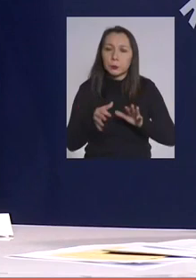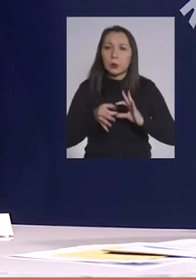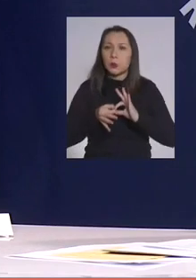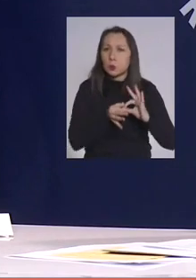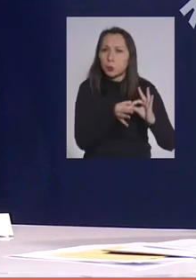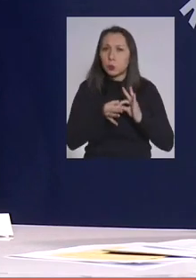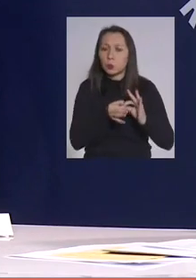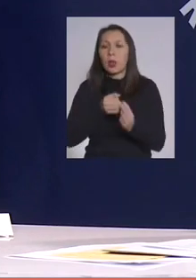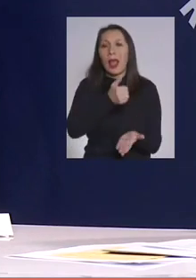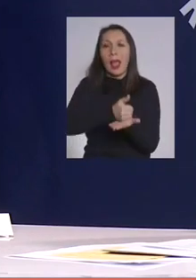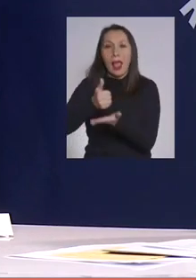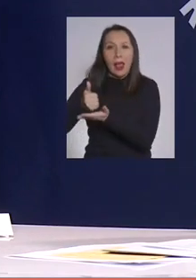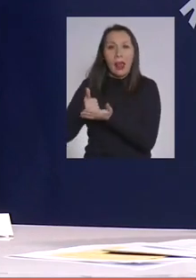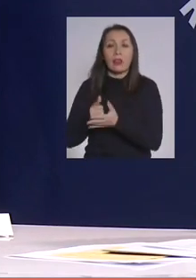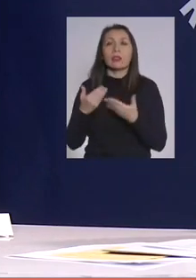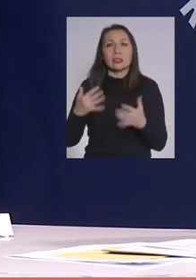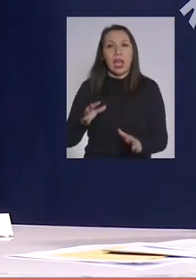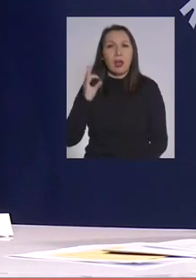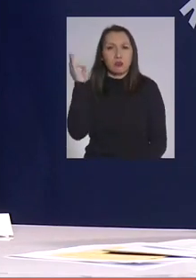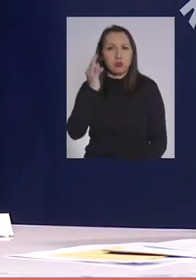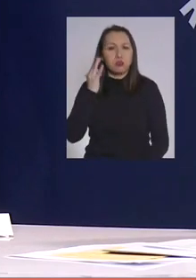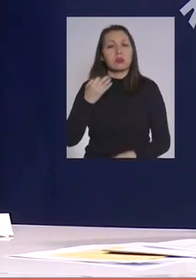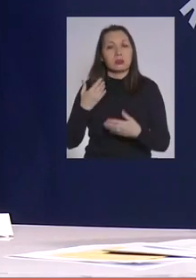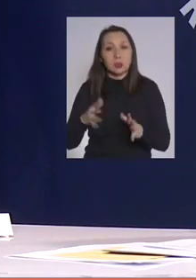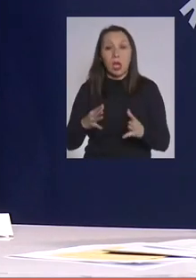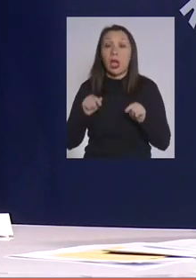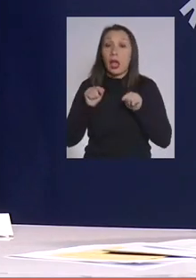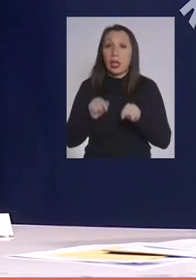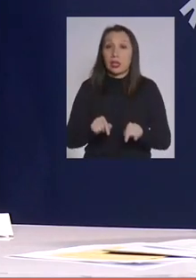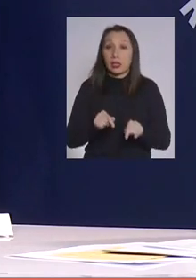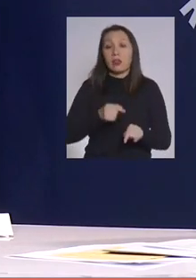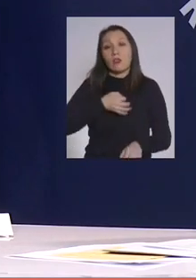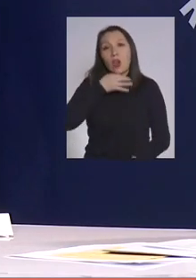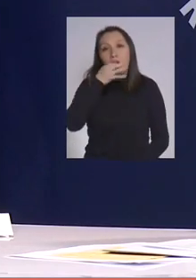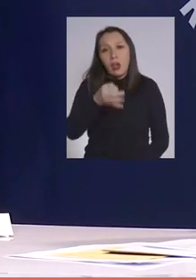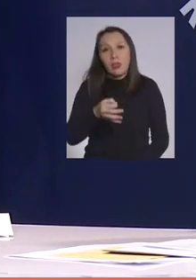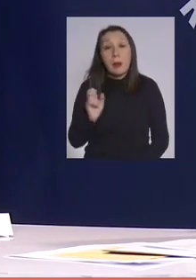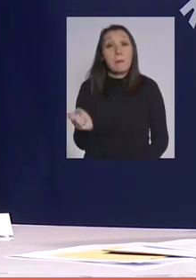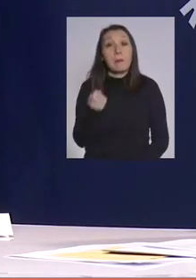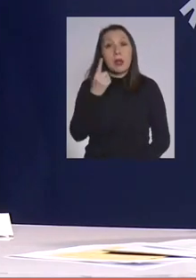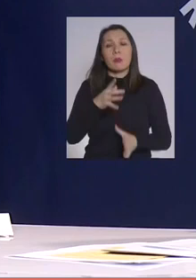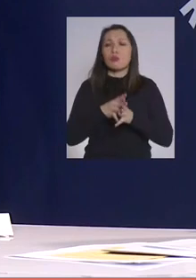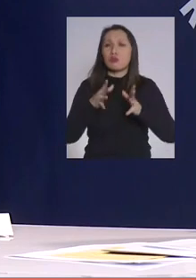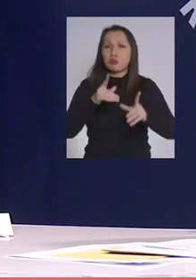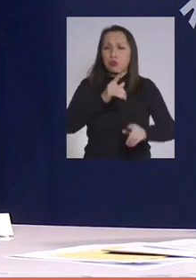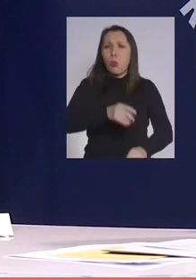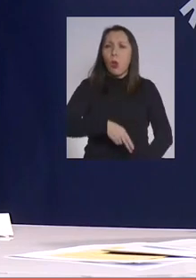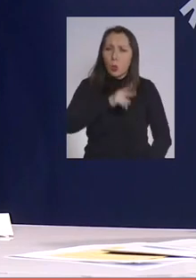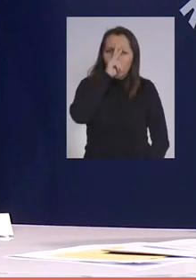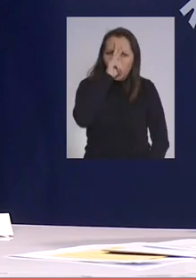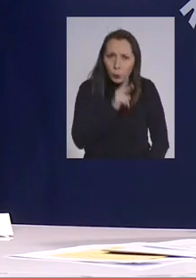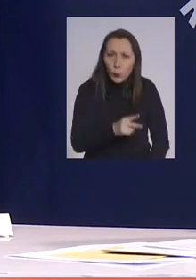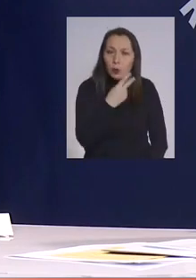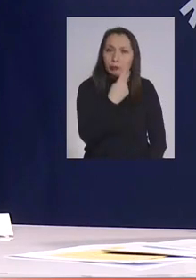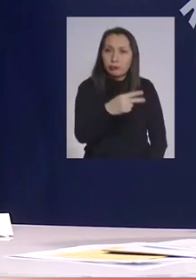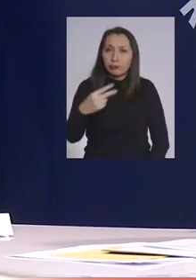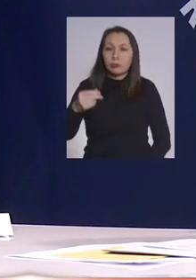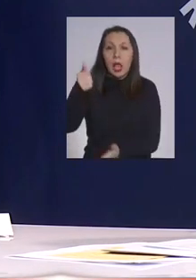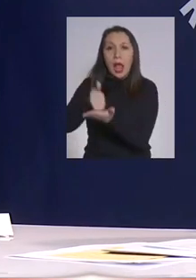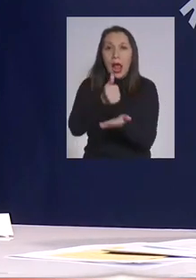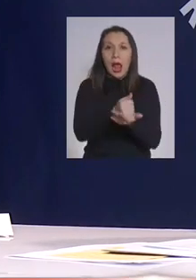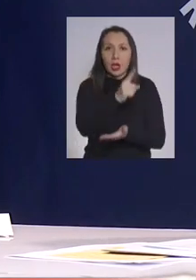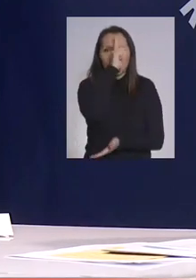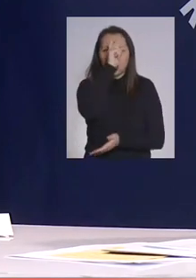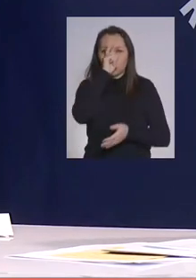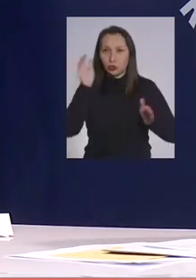alcaldes hemos tenido varias reuniones yo quiero hacer aquí una primero un gran reconocimiento a los alcaldes a la atención